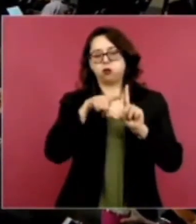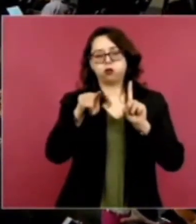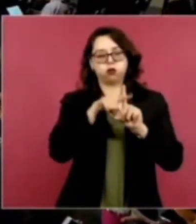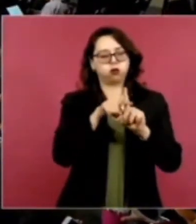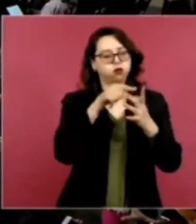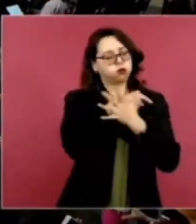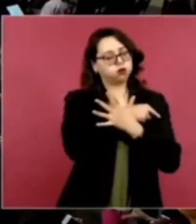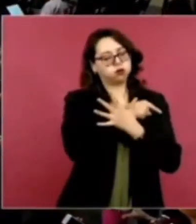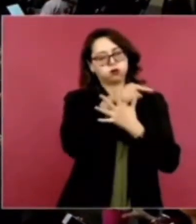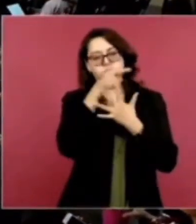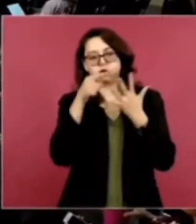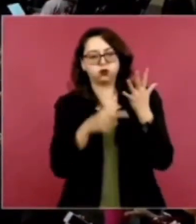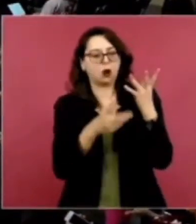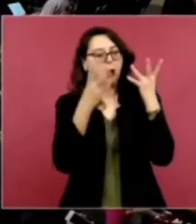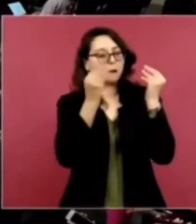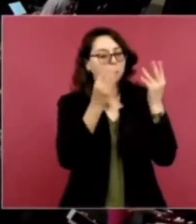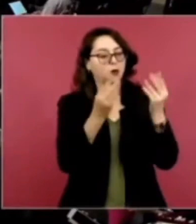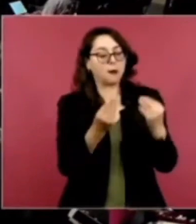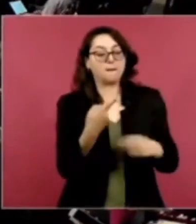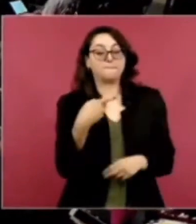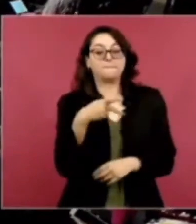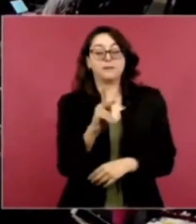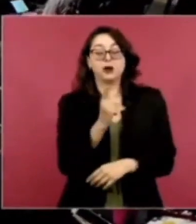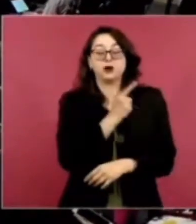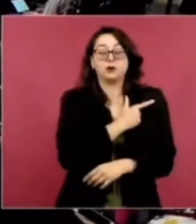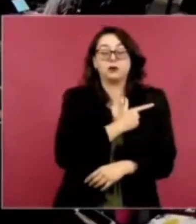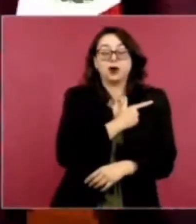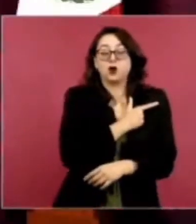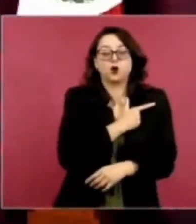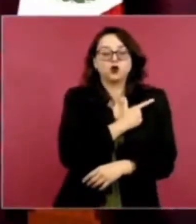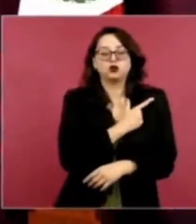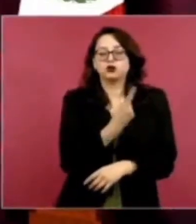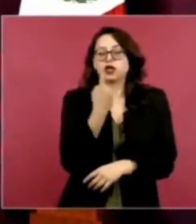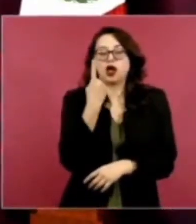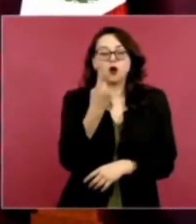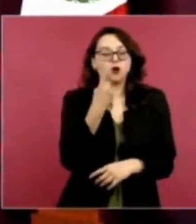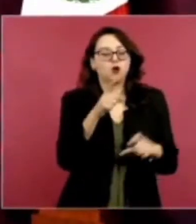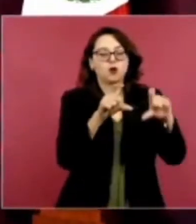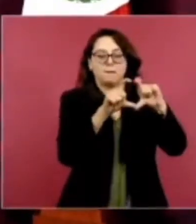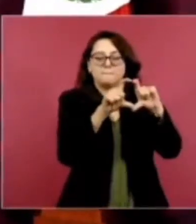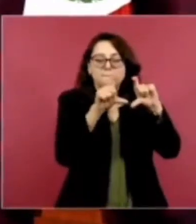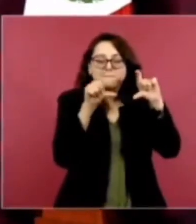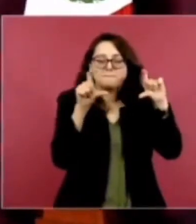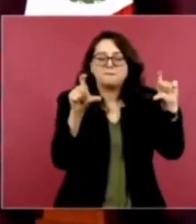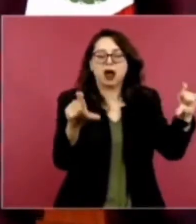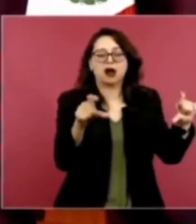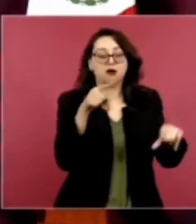que vamos a leer ahora, que tiene que ver mucho con